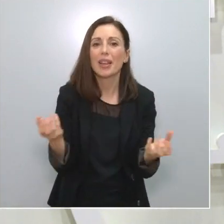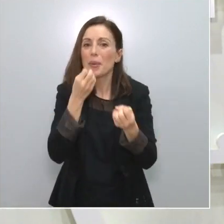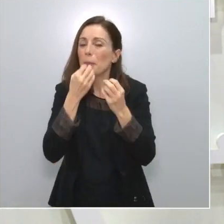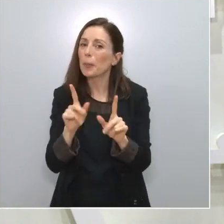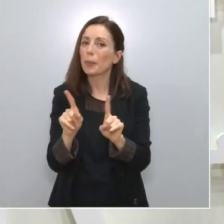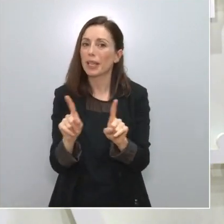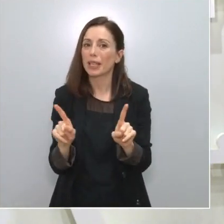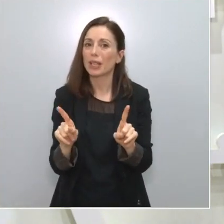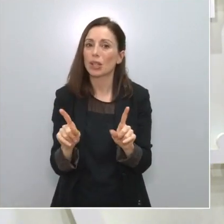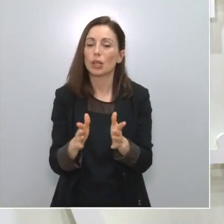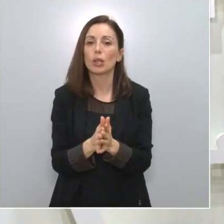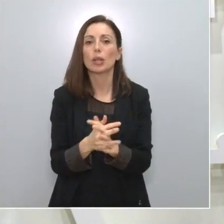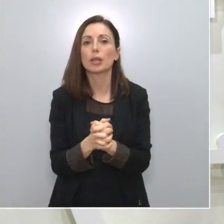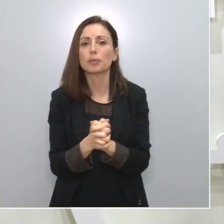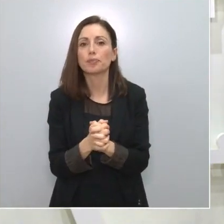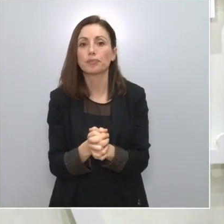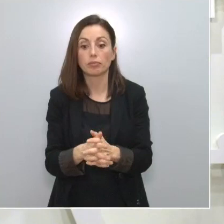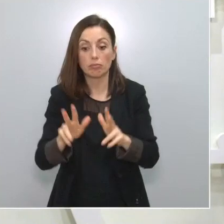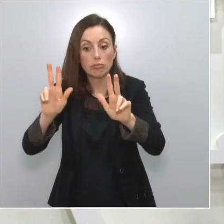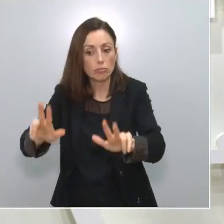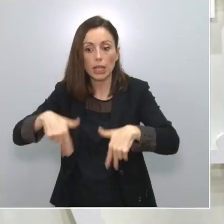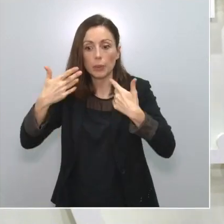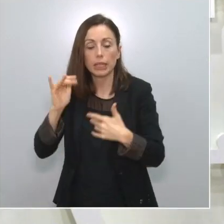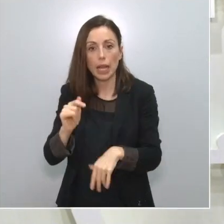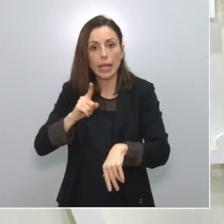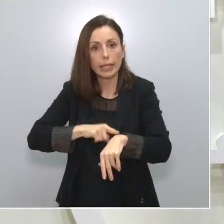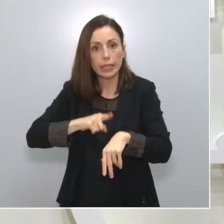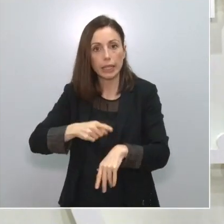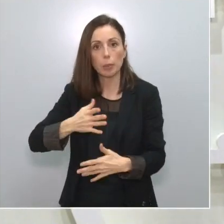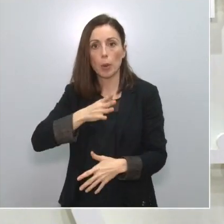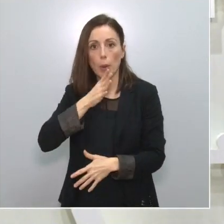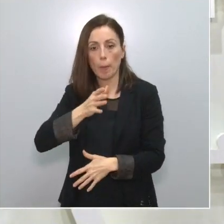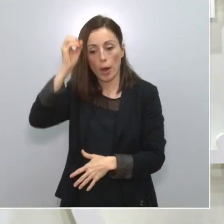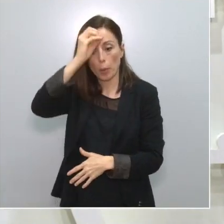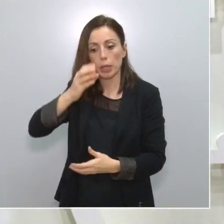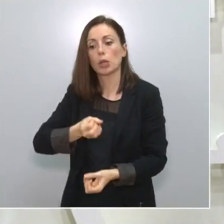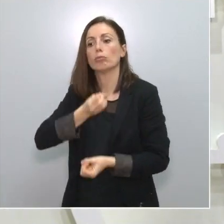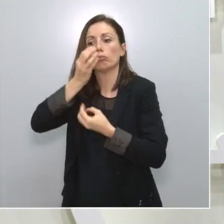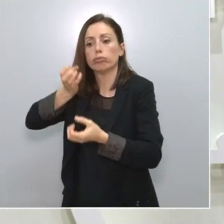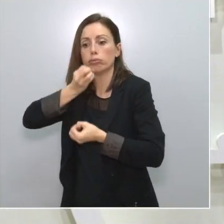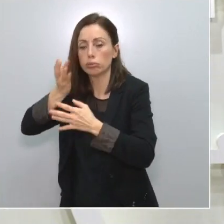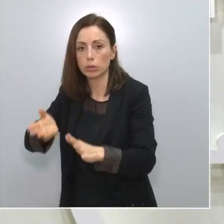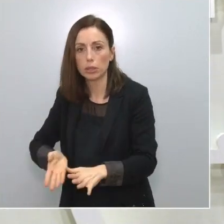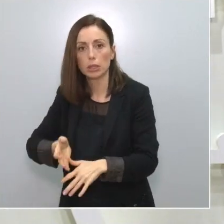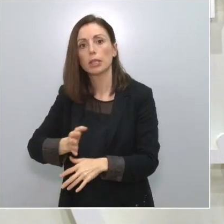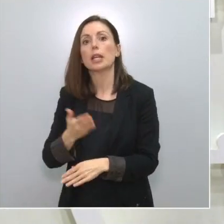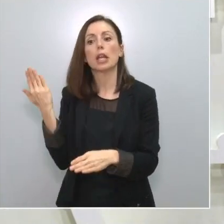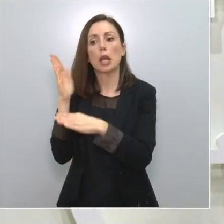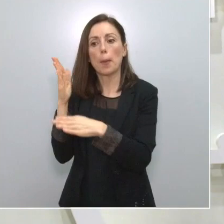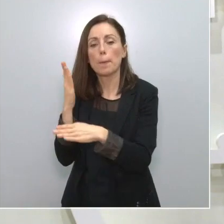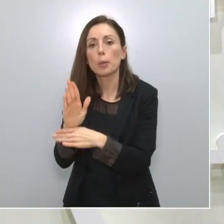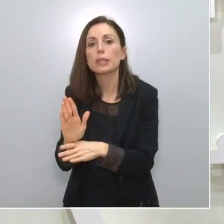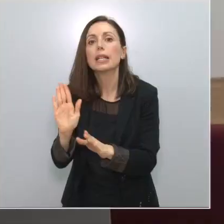resto de presidentes autonómicos. Sí que se nos da toda la libertad y todo el tiempo del mundo para exponer nuestras cuestiones y nuestras propuestas